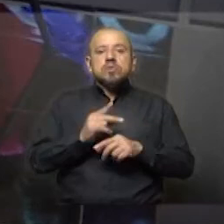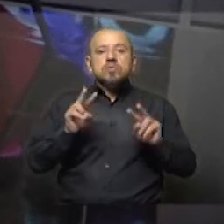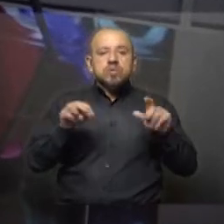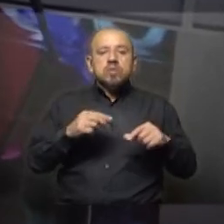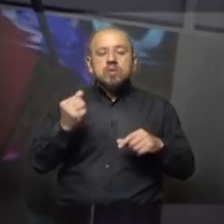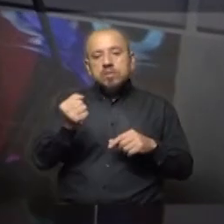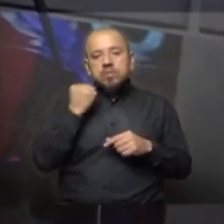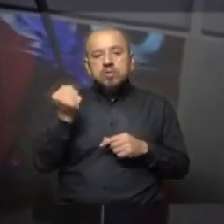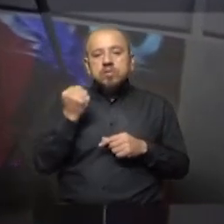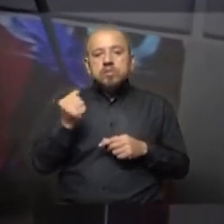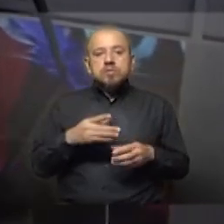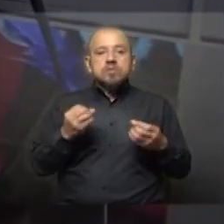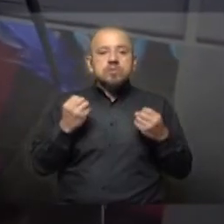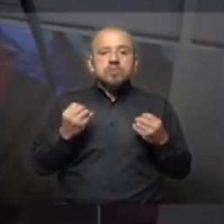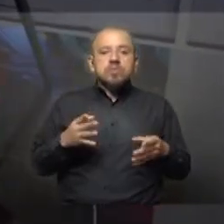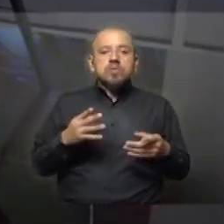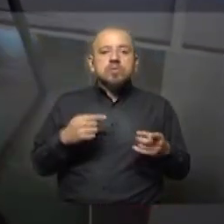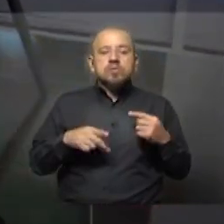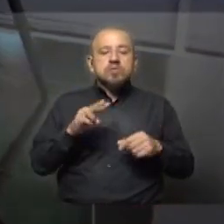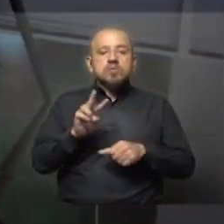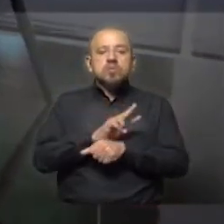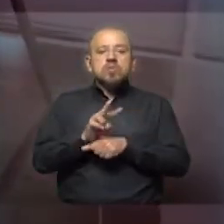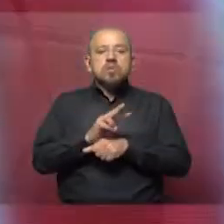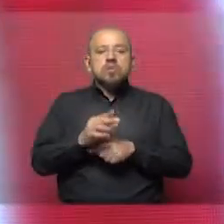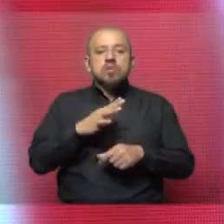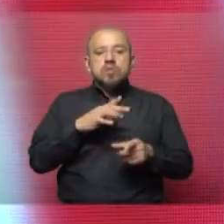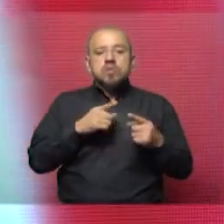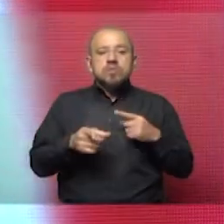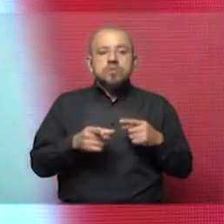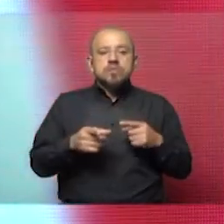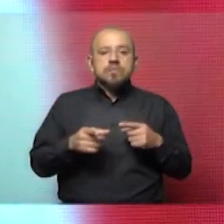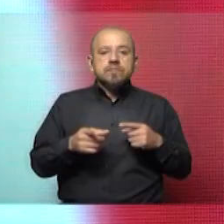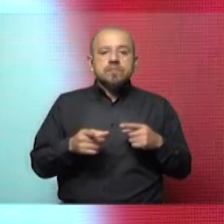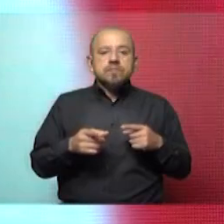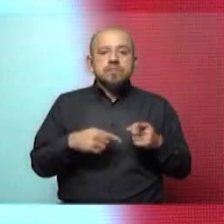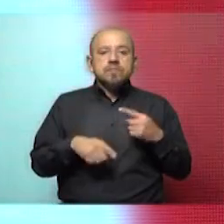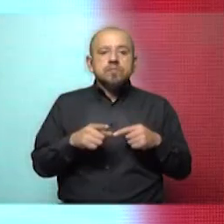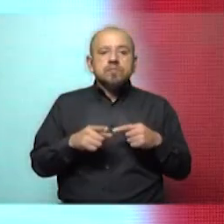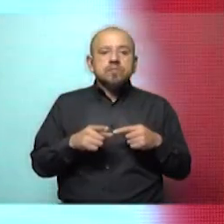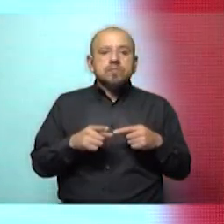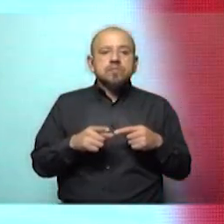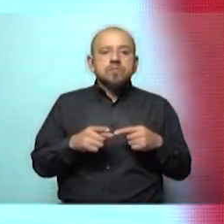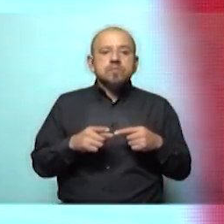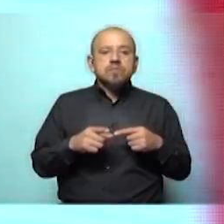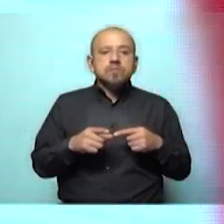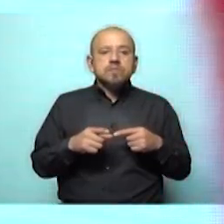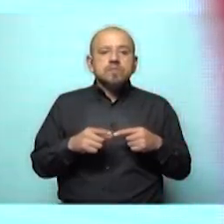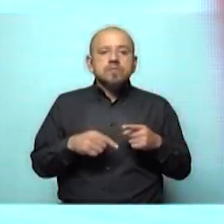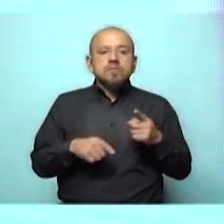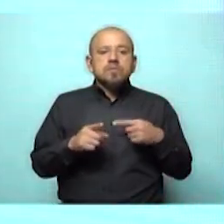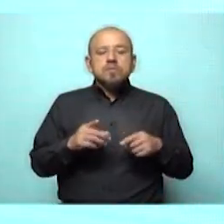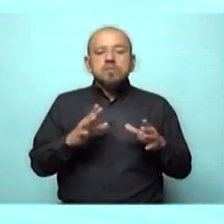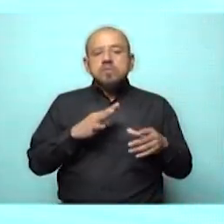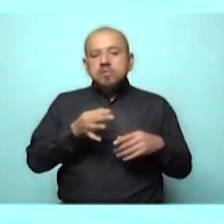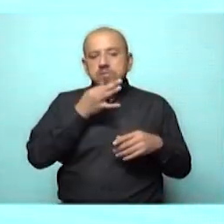central porque justamente habla de la materialidad del cuidado cuando hablamos de Cuidado no estamos hablando de algo abstracto estamos